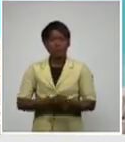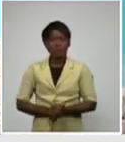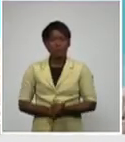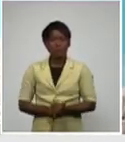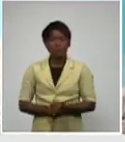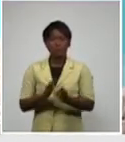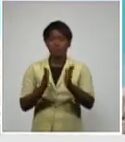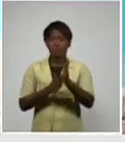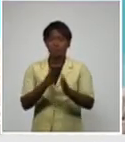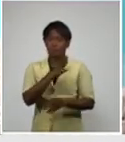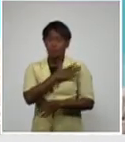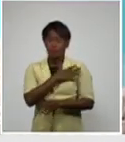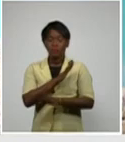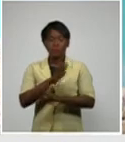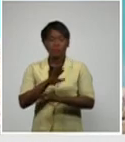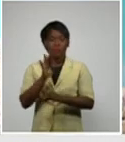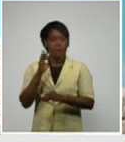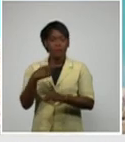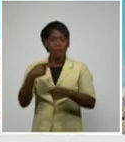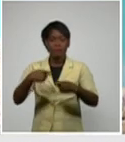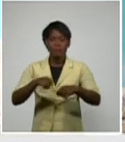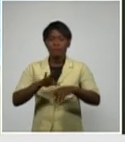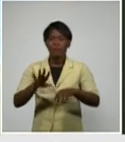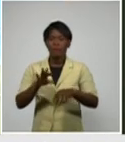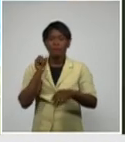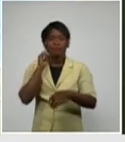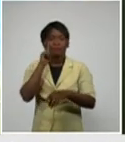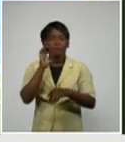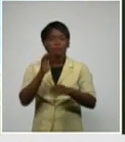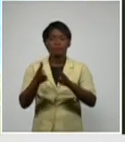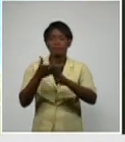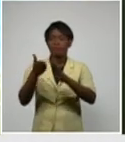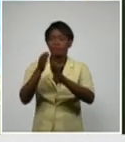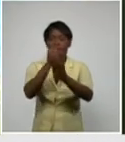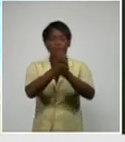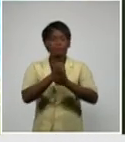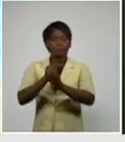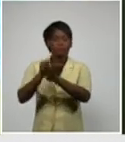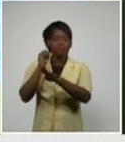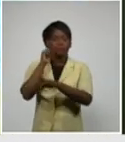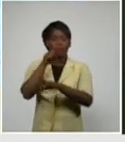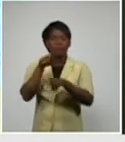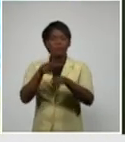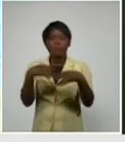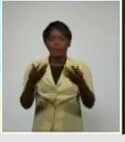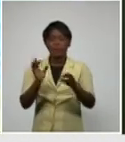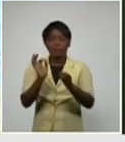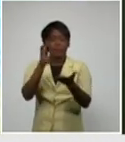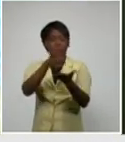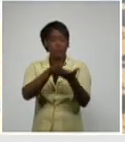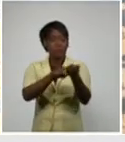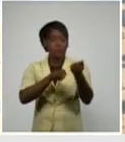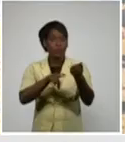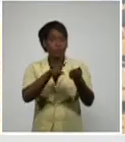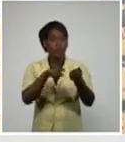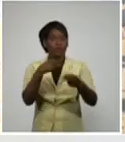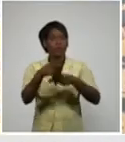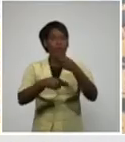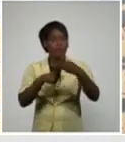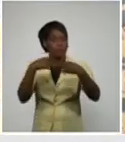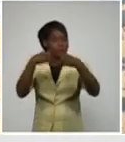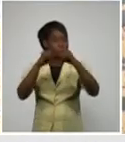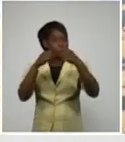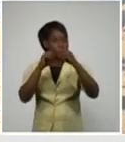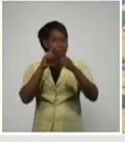inaugurado el nuevo laboratorio de biología molecular en la provincia, que no solo se ocupará de las pruebas relacionadas con la COVID-19, sino que